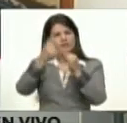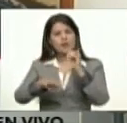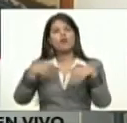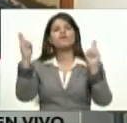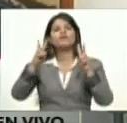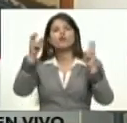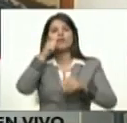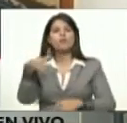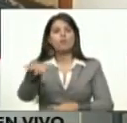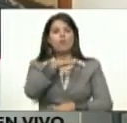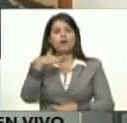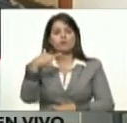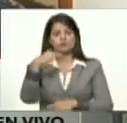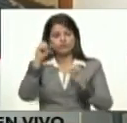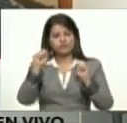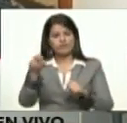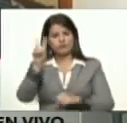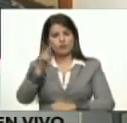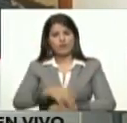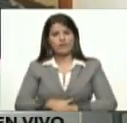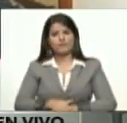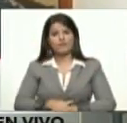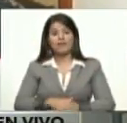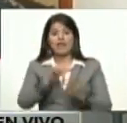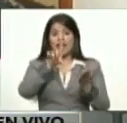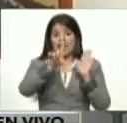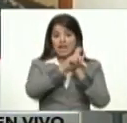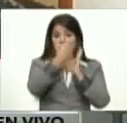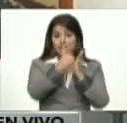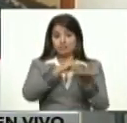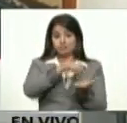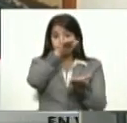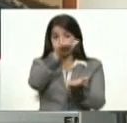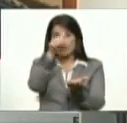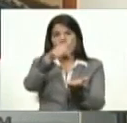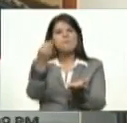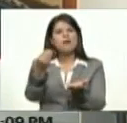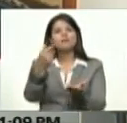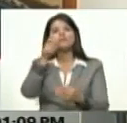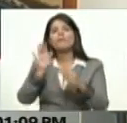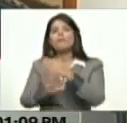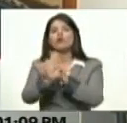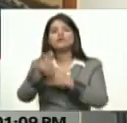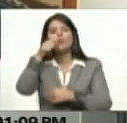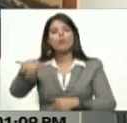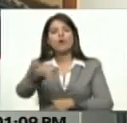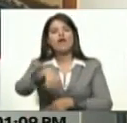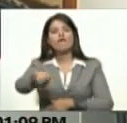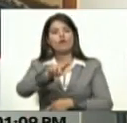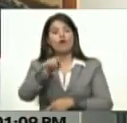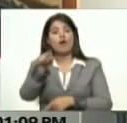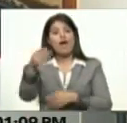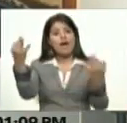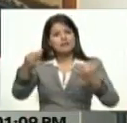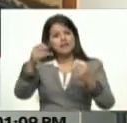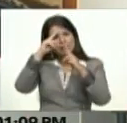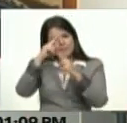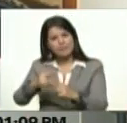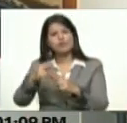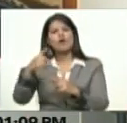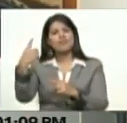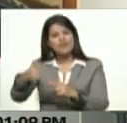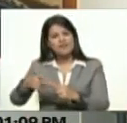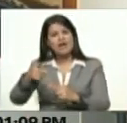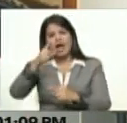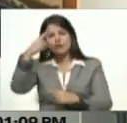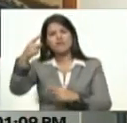victoria popular del pueblo venezolano. Estas leyes son para proteger al pueblo. Estas leyes es para garantizar que haya vivienda, que